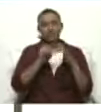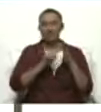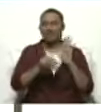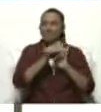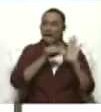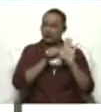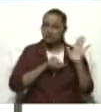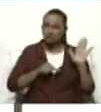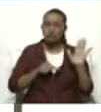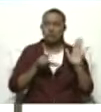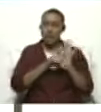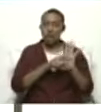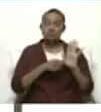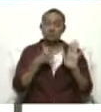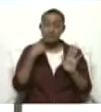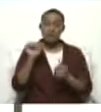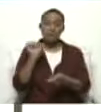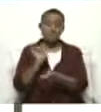2 a 4 años.